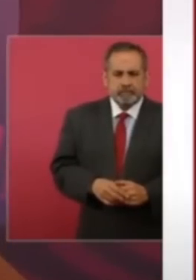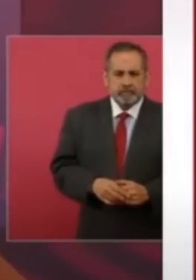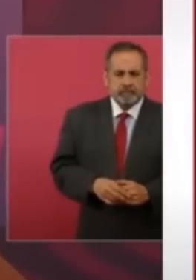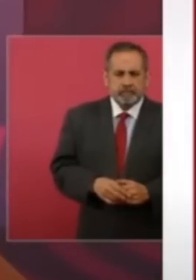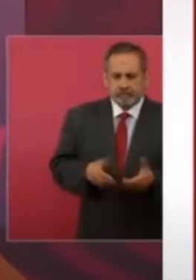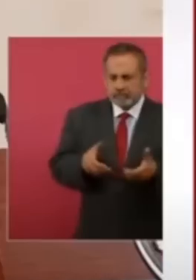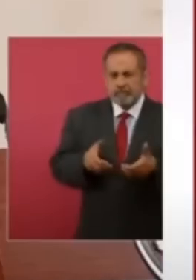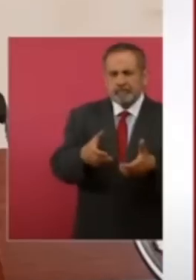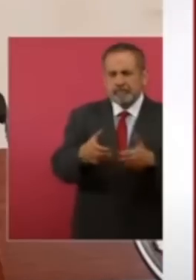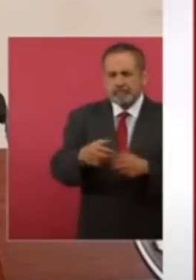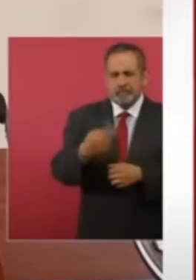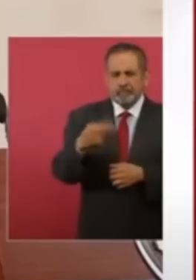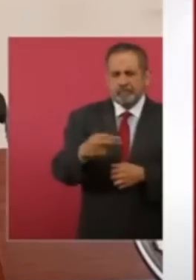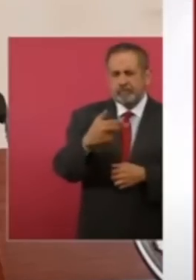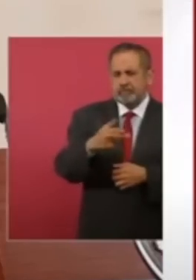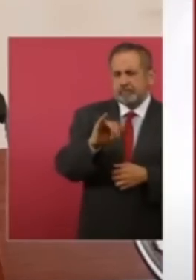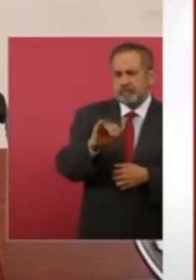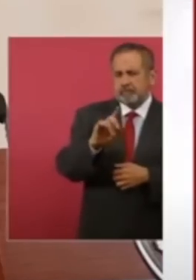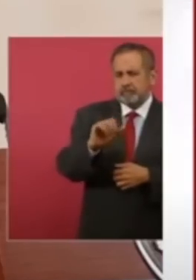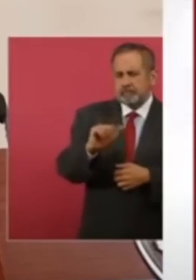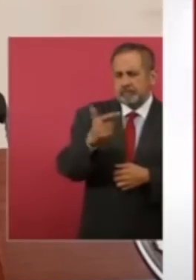la calle de Hidalgo,